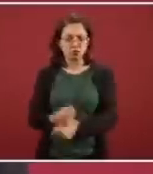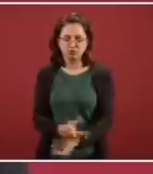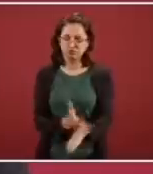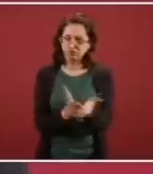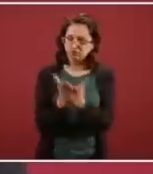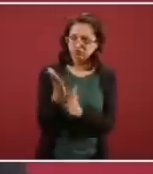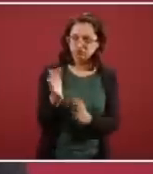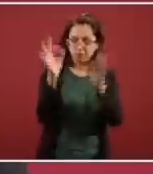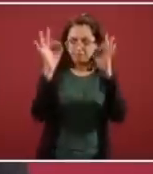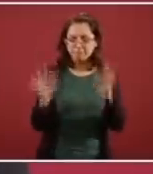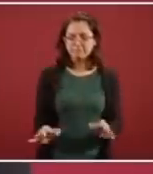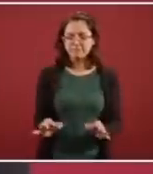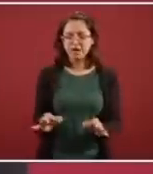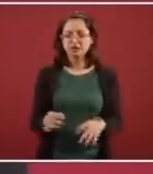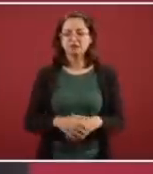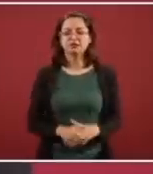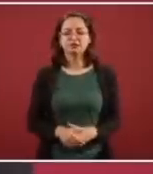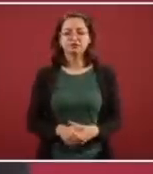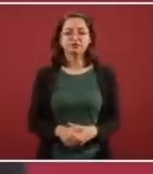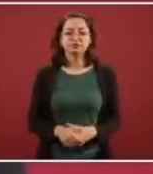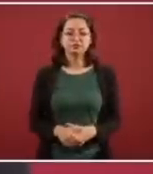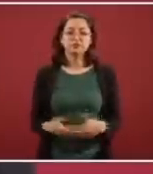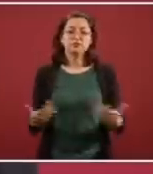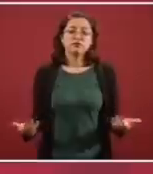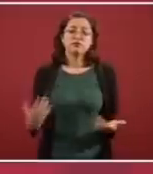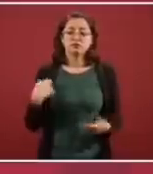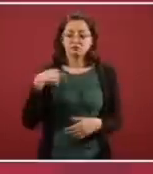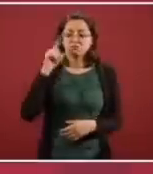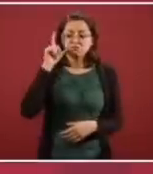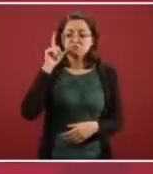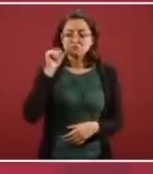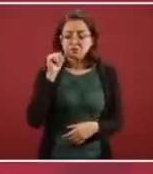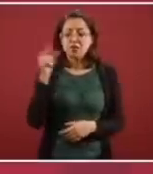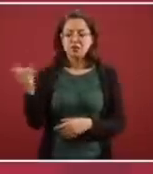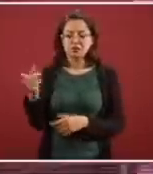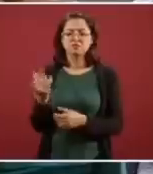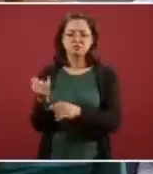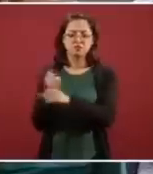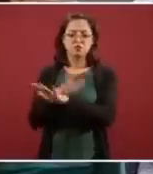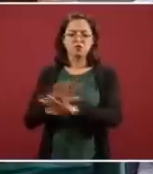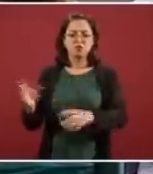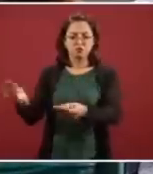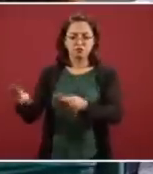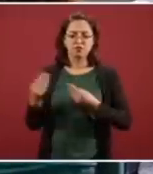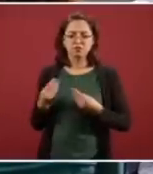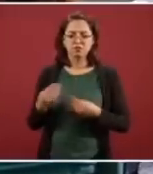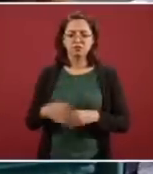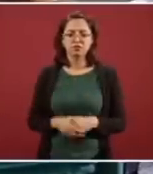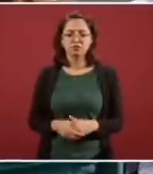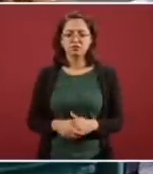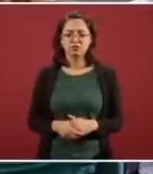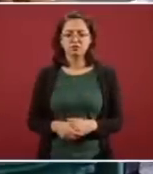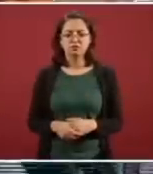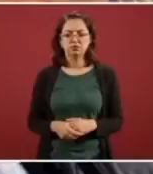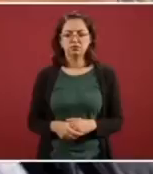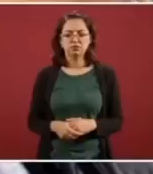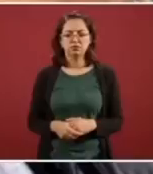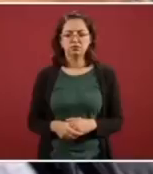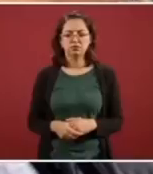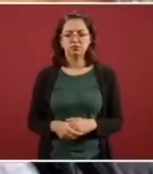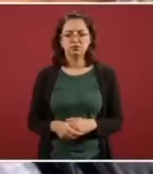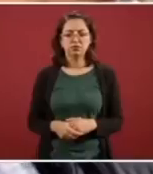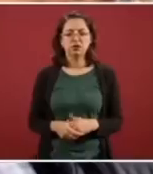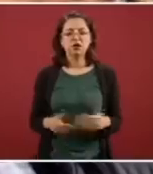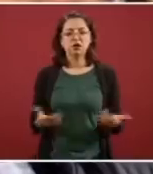recta. Entonces, mañana ya vamos a saber sobre eso. Sí, pero que sí vaya a Sonora,